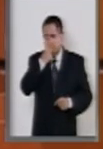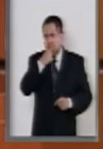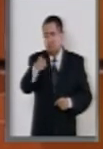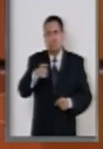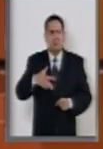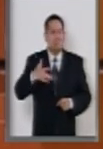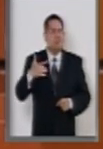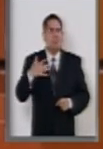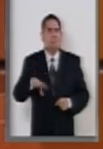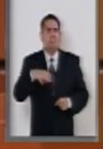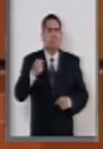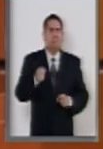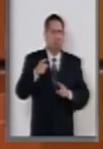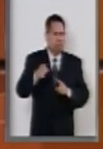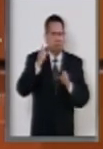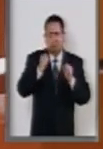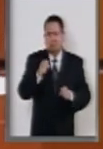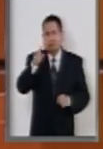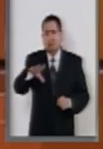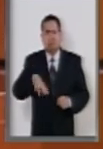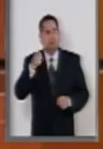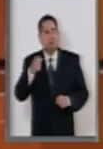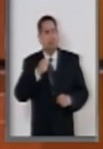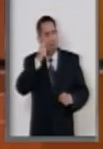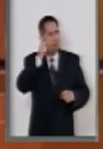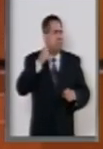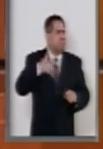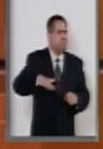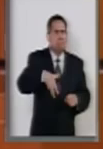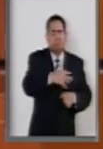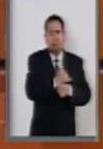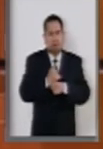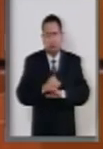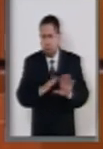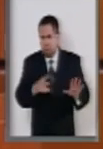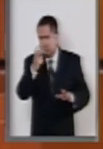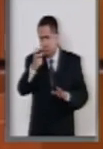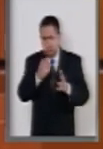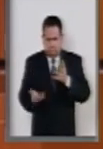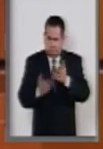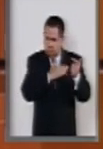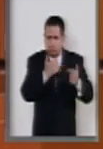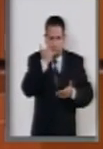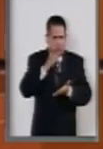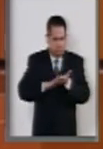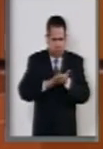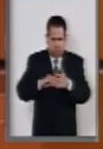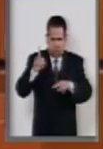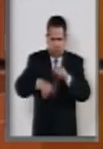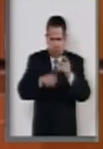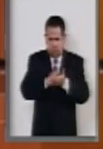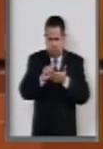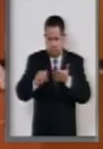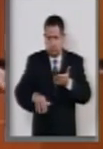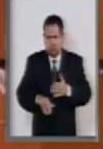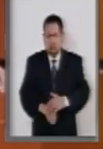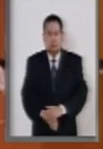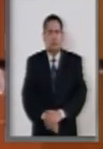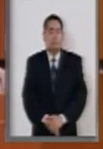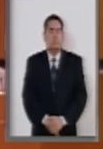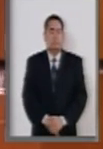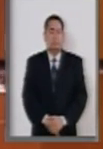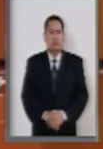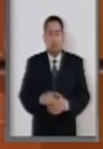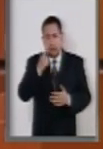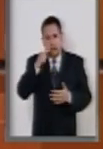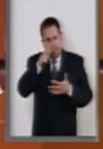utilizada de manera indiscriminada, y por ello proponemos que sea eliminado este párrafo del artículo en cuestión. Como